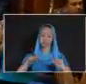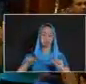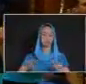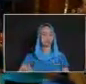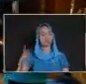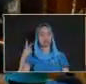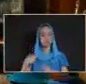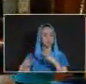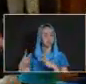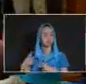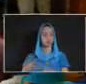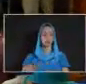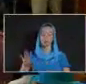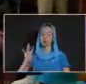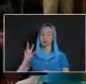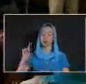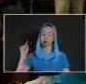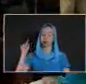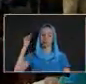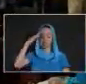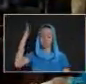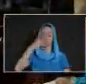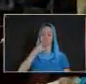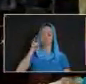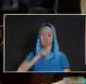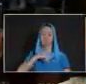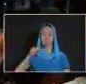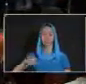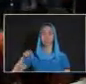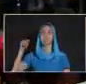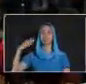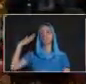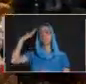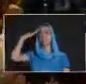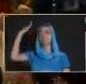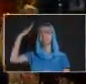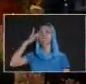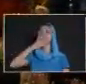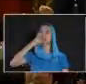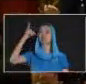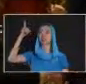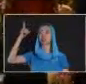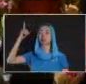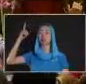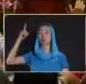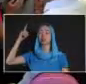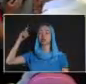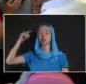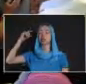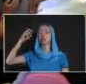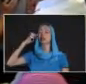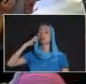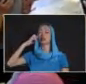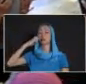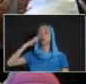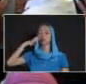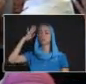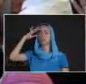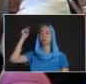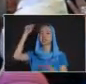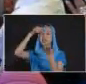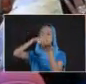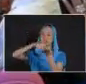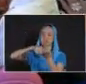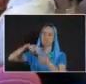acá. Entonces démosle gracias. Gracias te damos, Padre, porque en medio de aquello